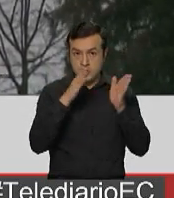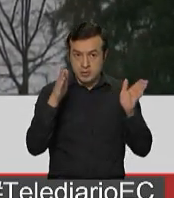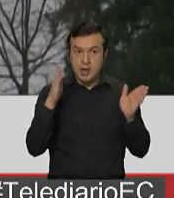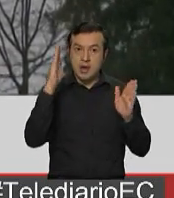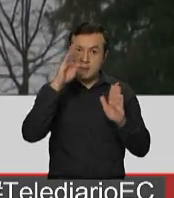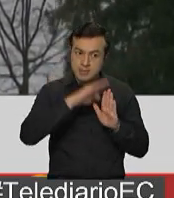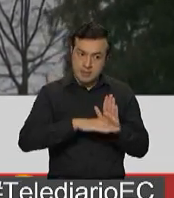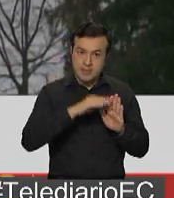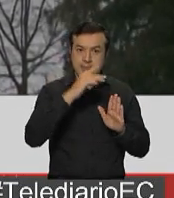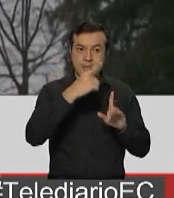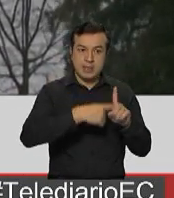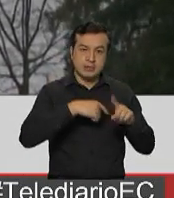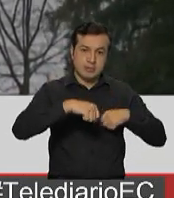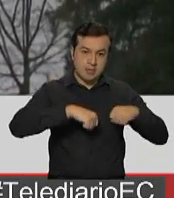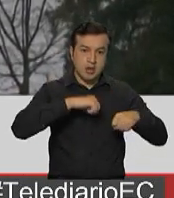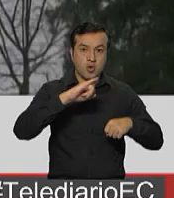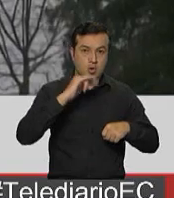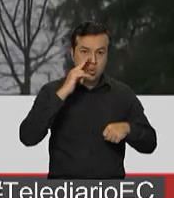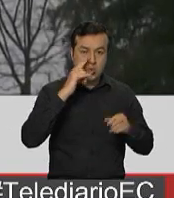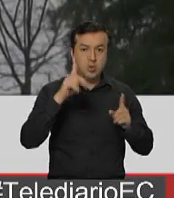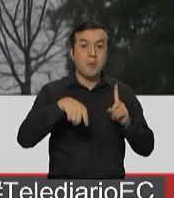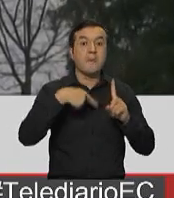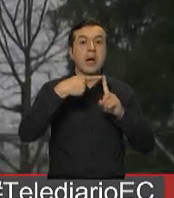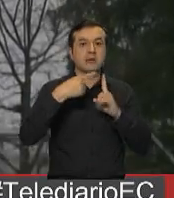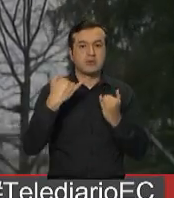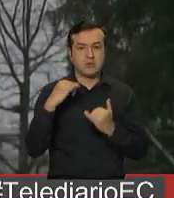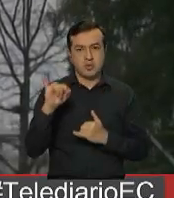recorte durante los meses de mayo y junio.